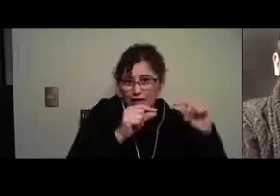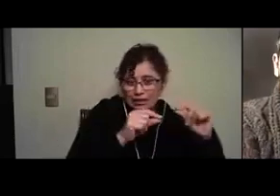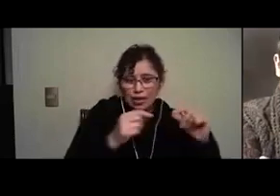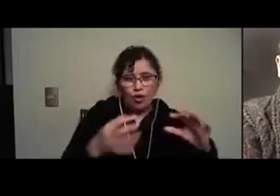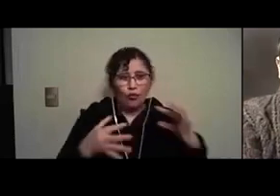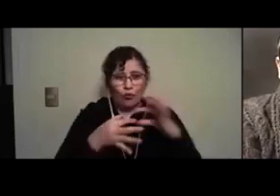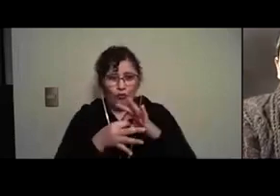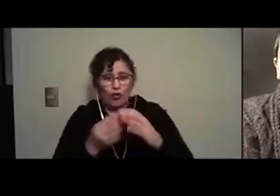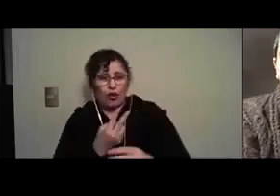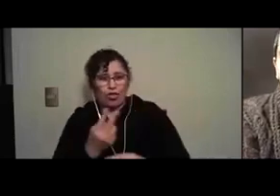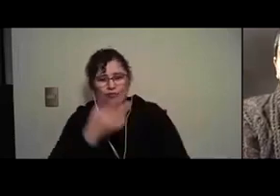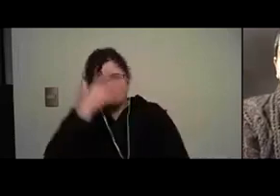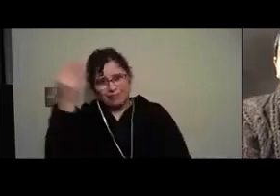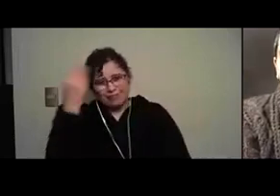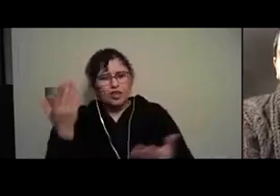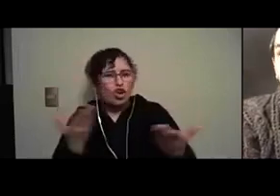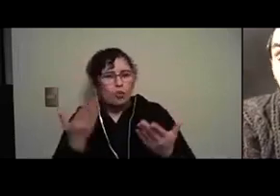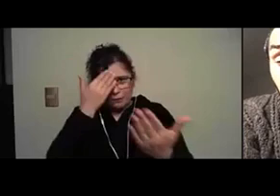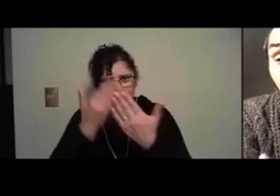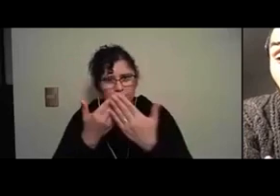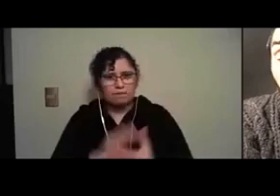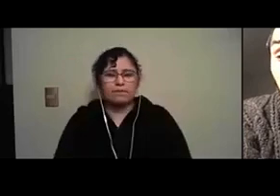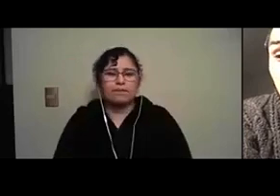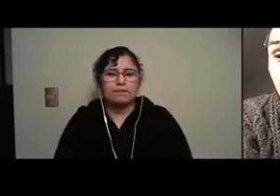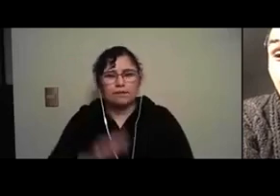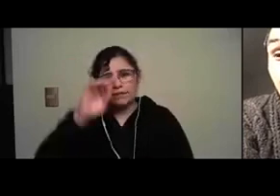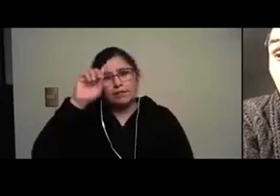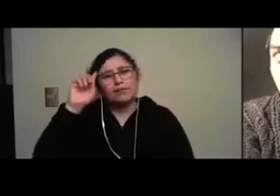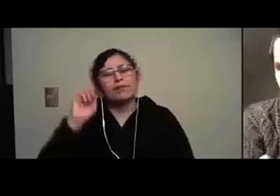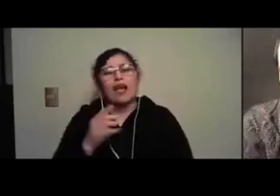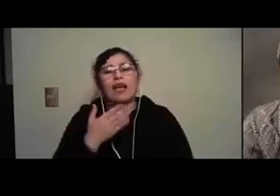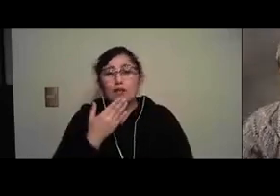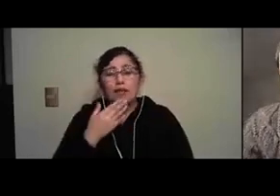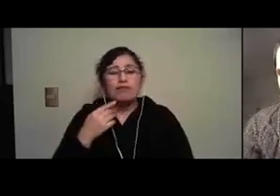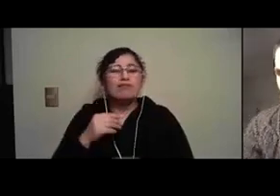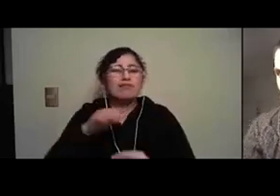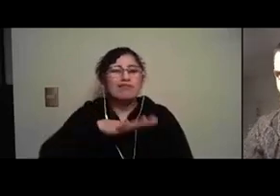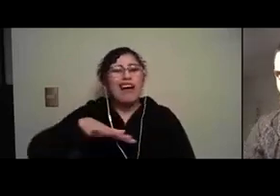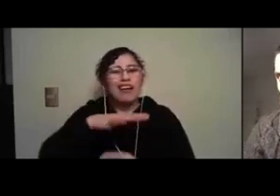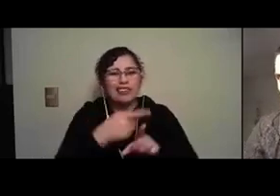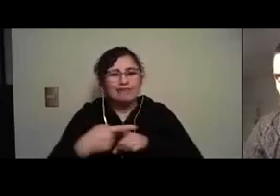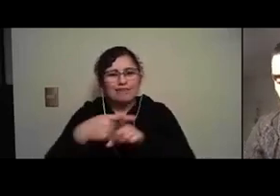que significa una perspectiva un poco más social de la enfermedad.